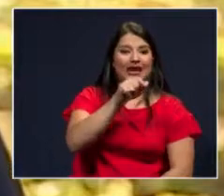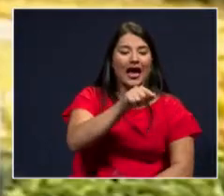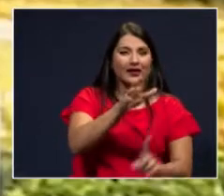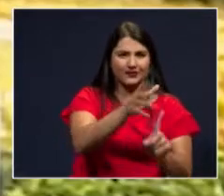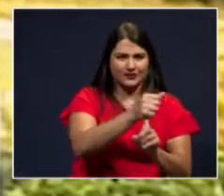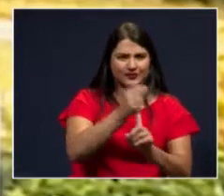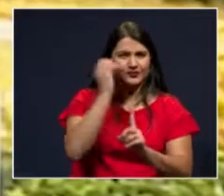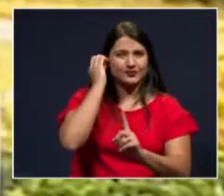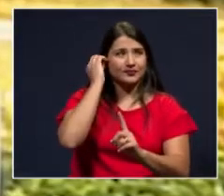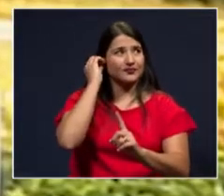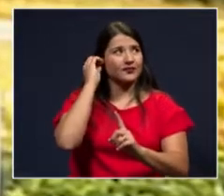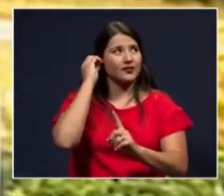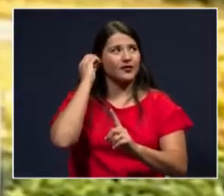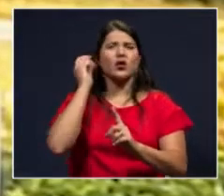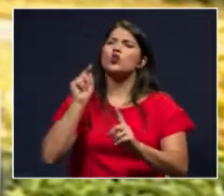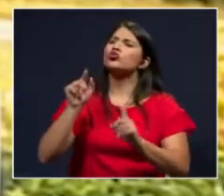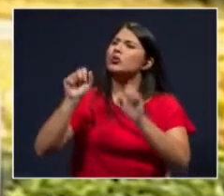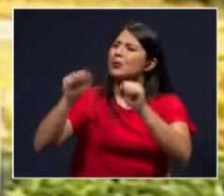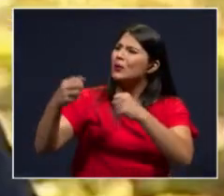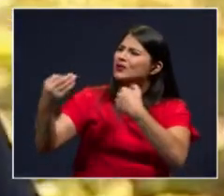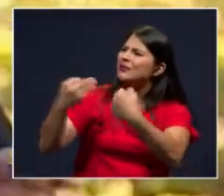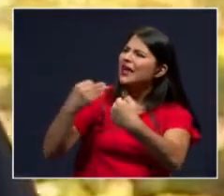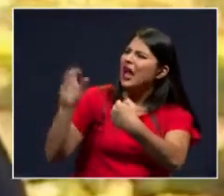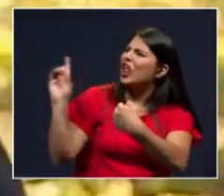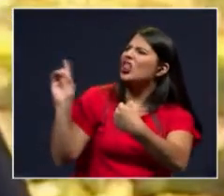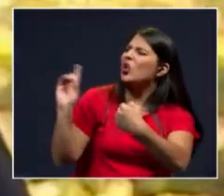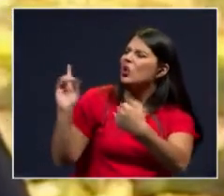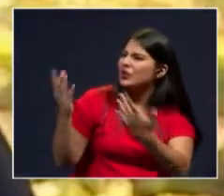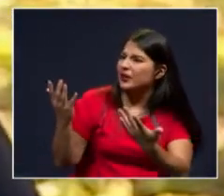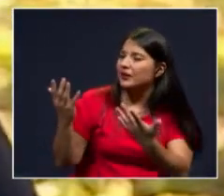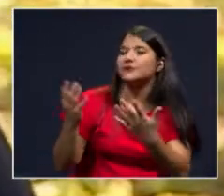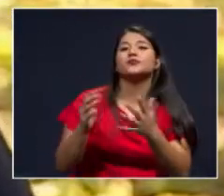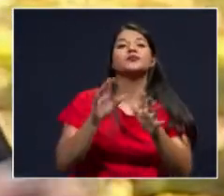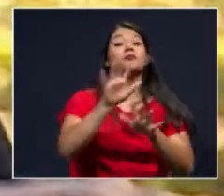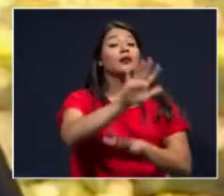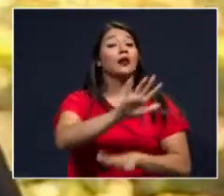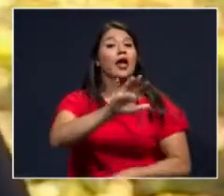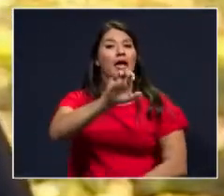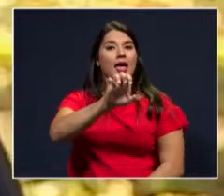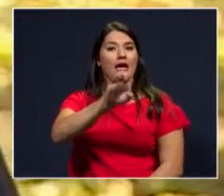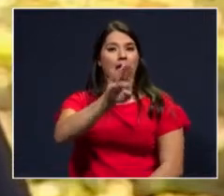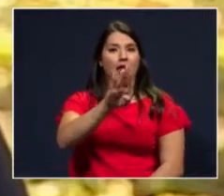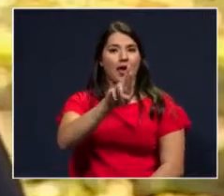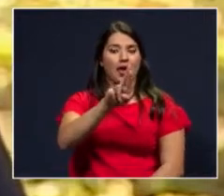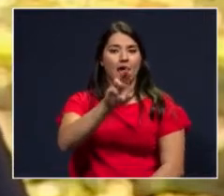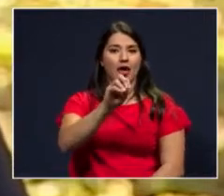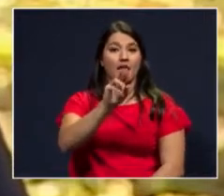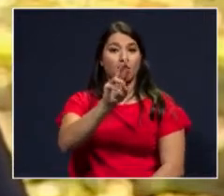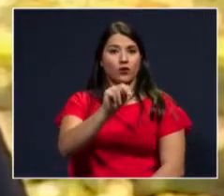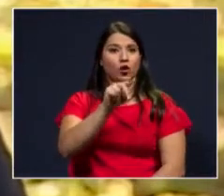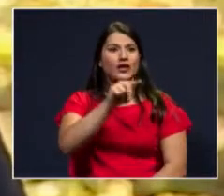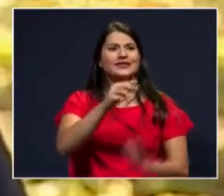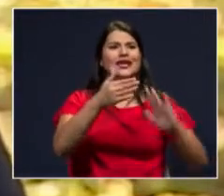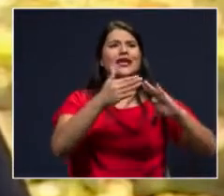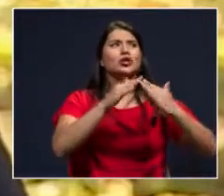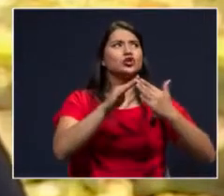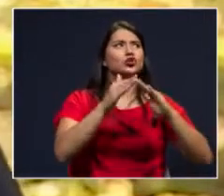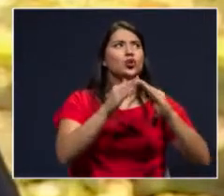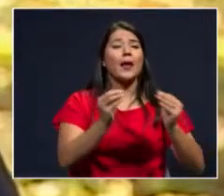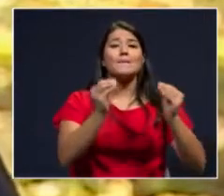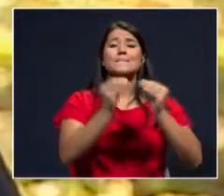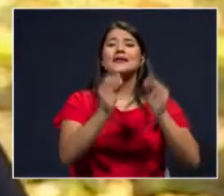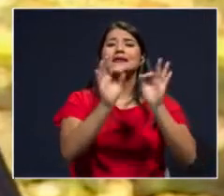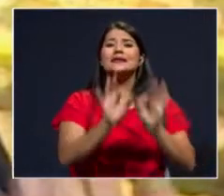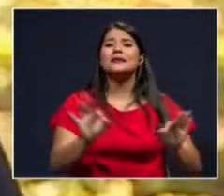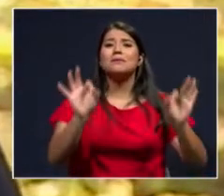Ubíquenos geográficamente dónde está. Hebrón es una de las ciudades más importantes de Palestina. Está en lo